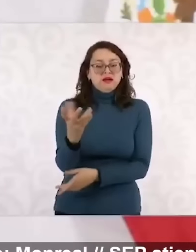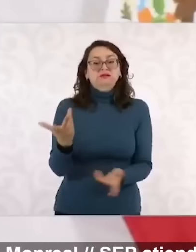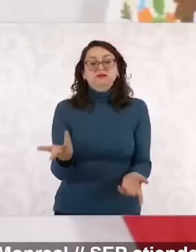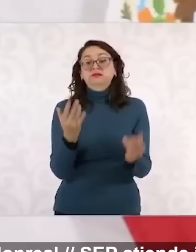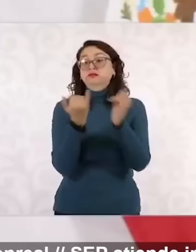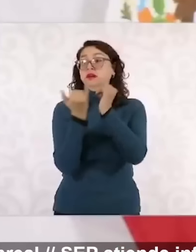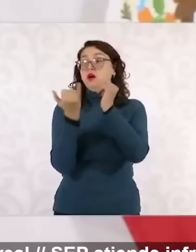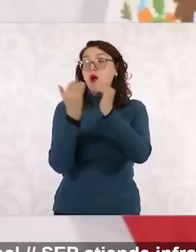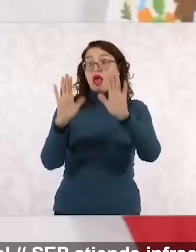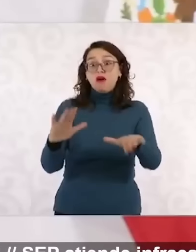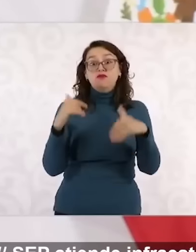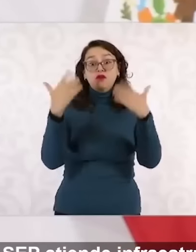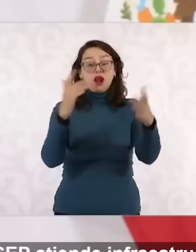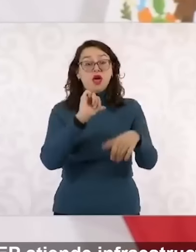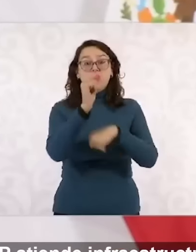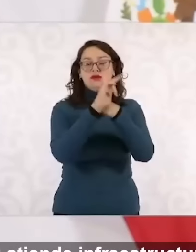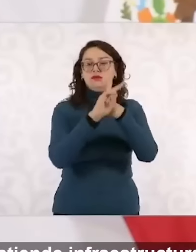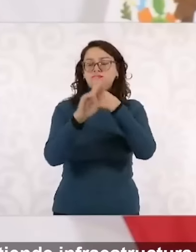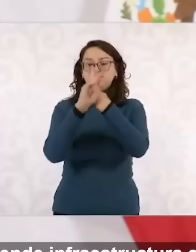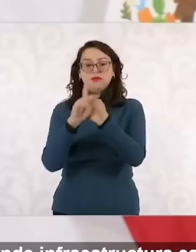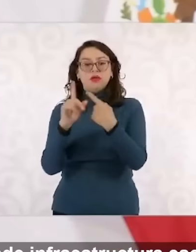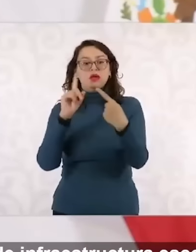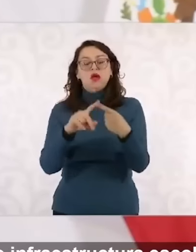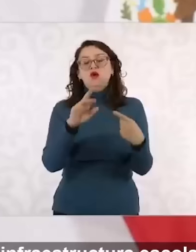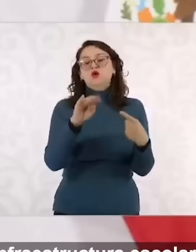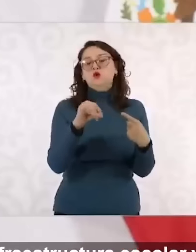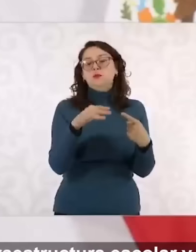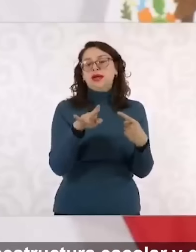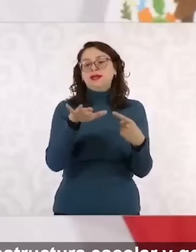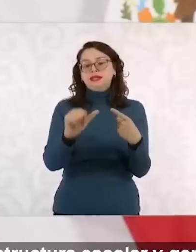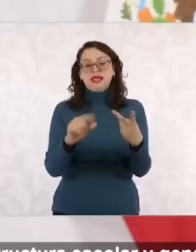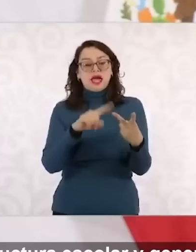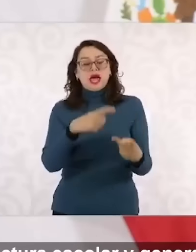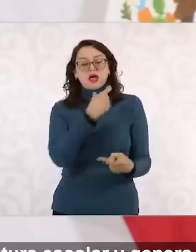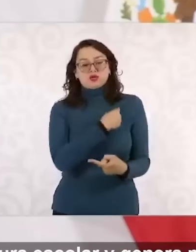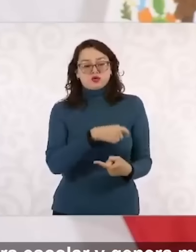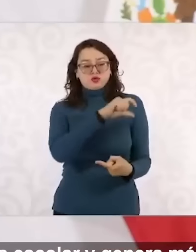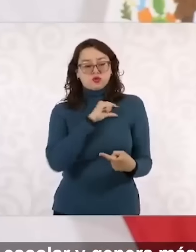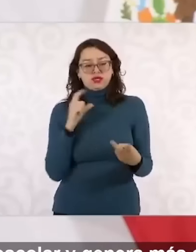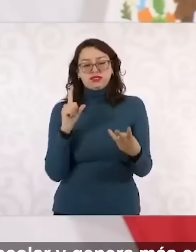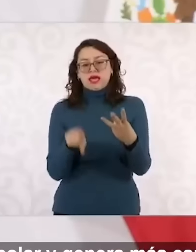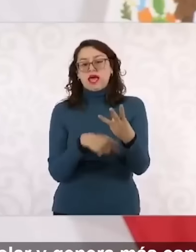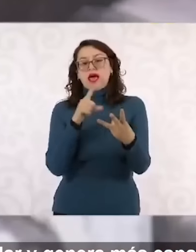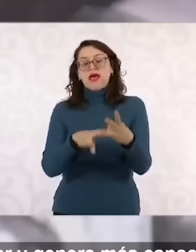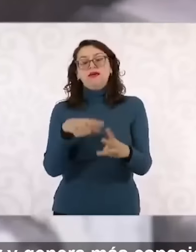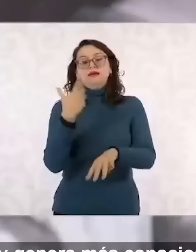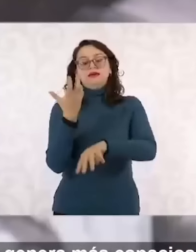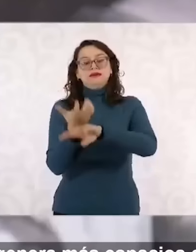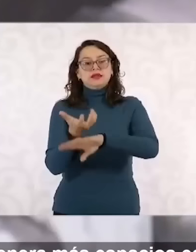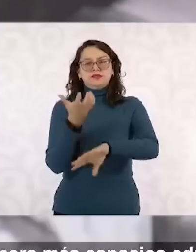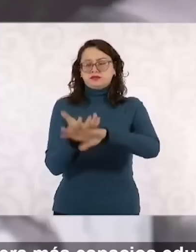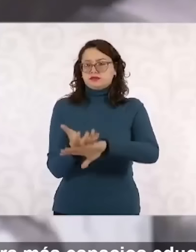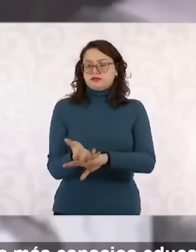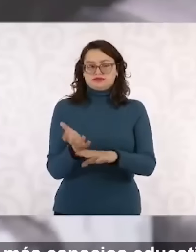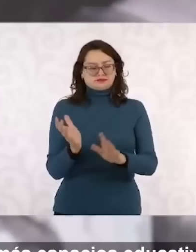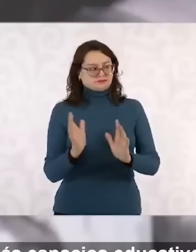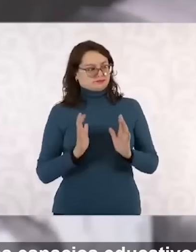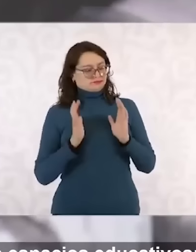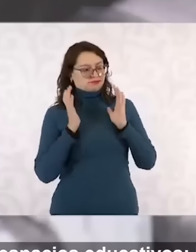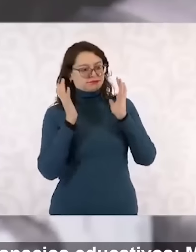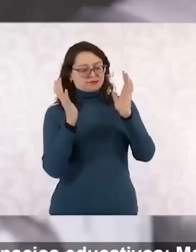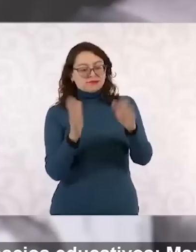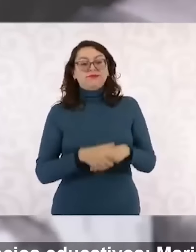transfirieron grandes montos a países como Rumanía, Suiza y Estados Unidos sin justificar su procedencia. Casinos digitales o